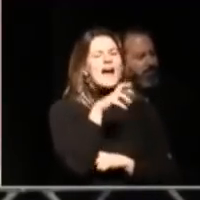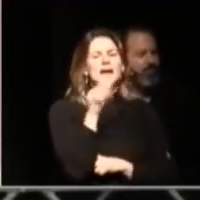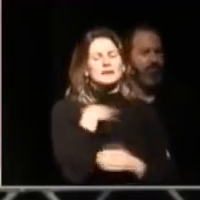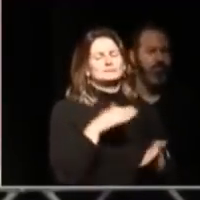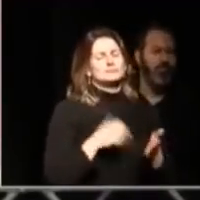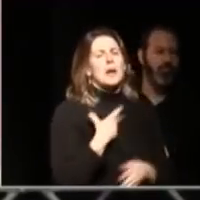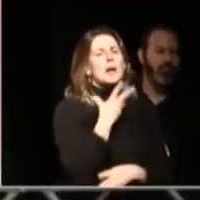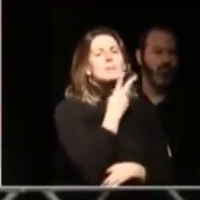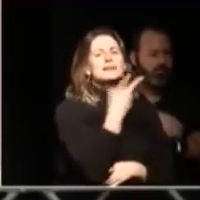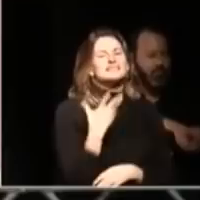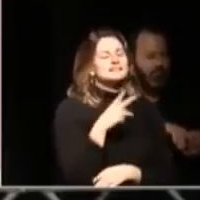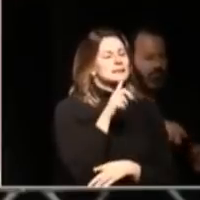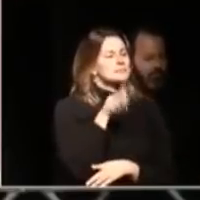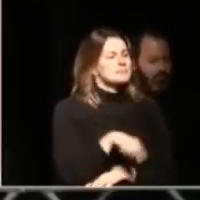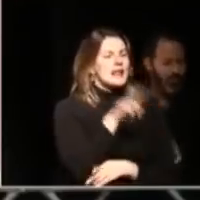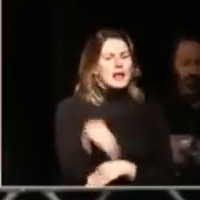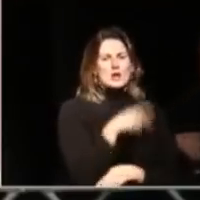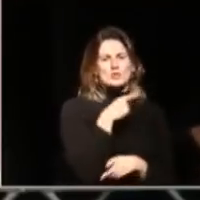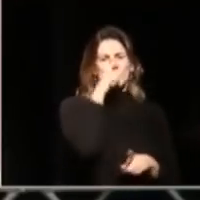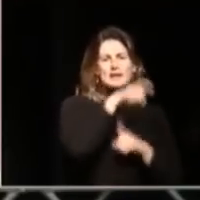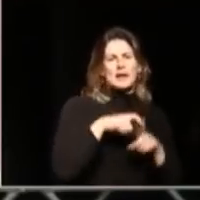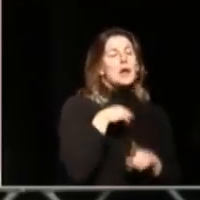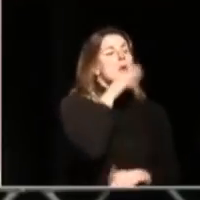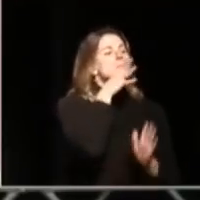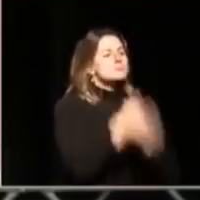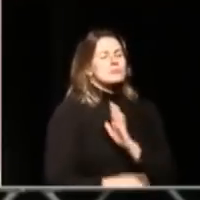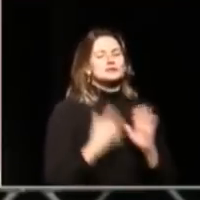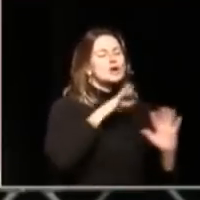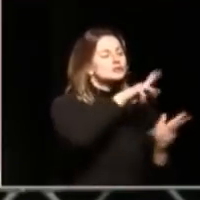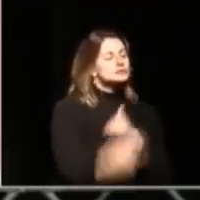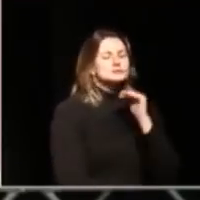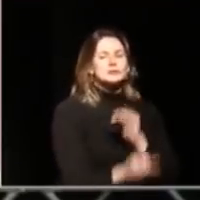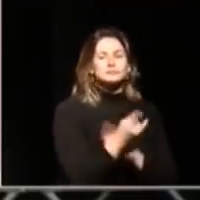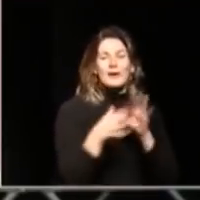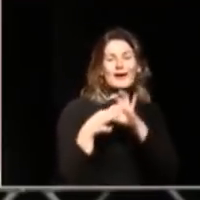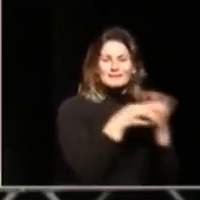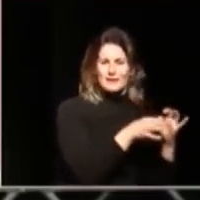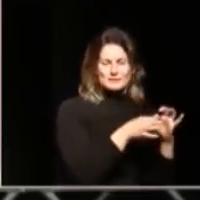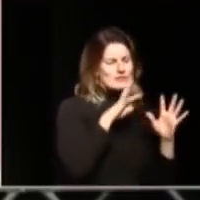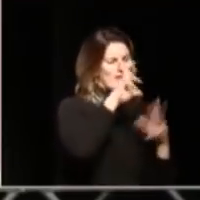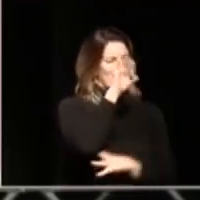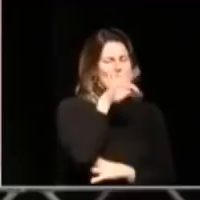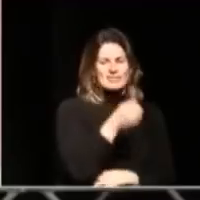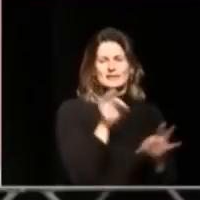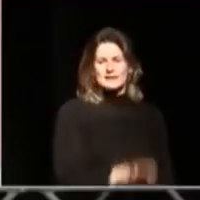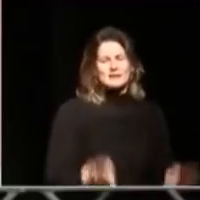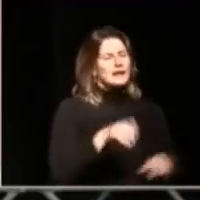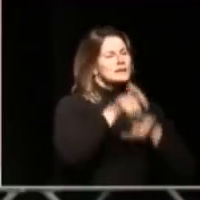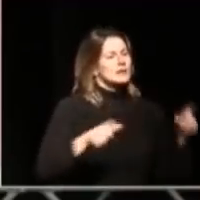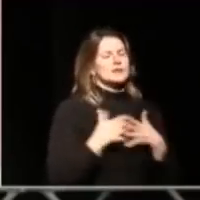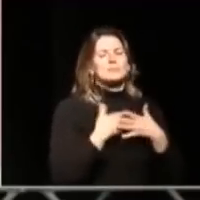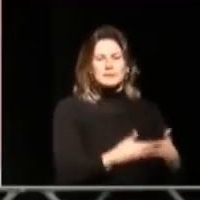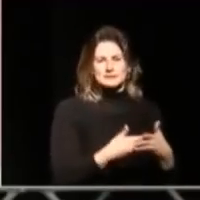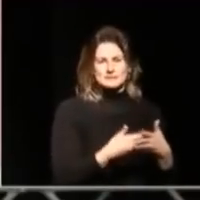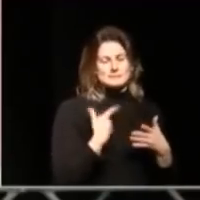cobrando 25.000 euros en Endesa. Por eso no se hacen tuits de Endesa, por eso muchos no quieren hablar de los que se presentan a las